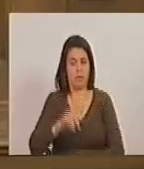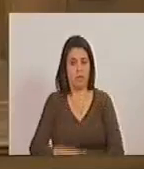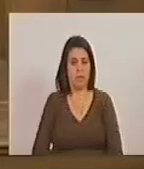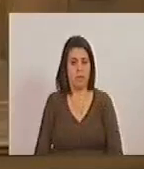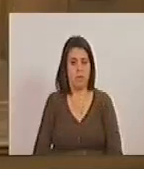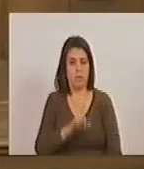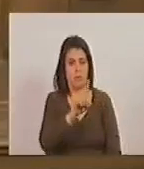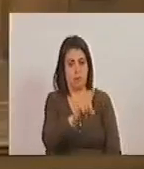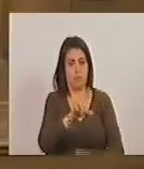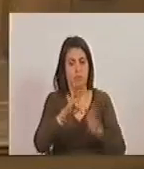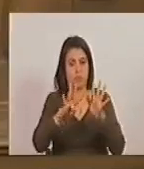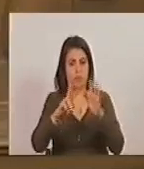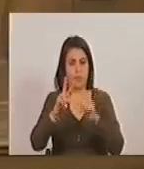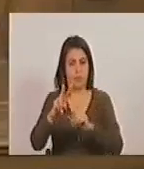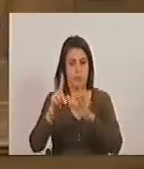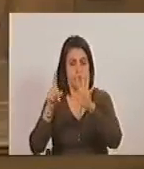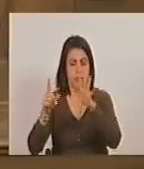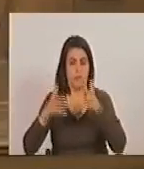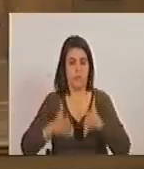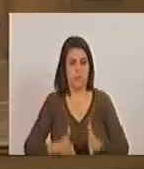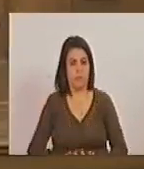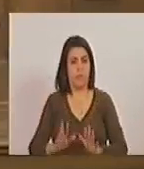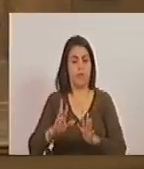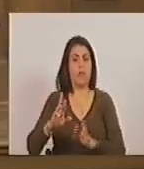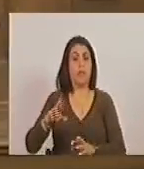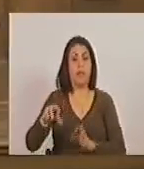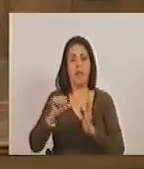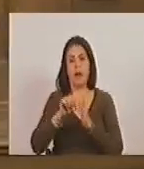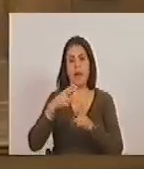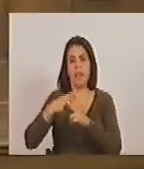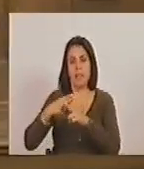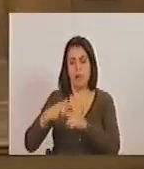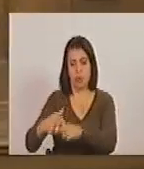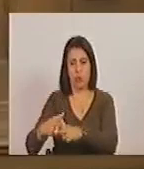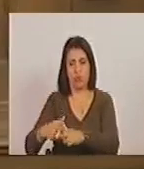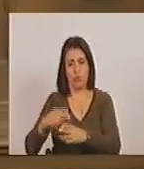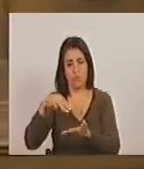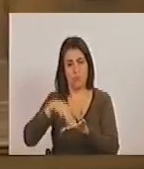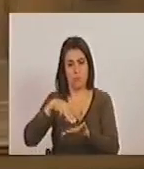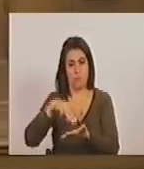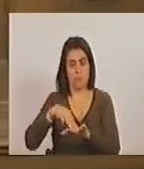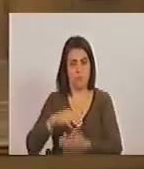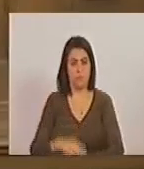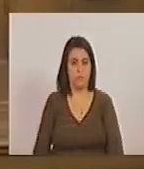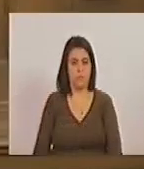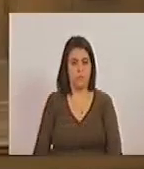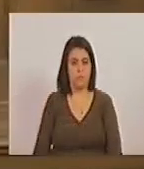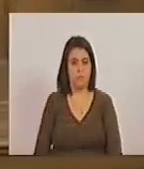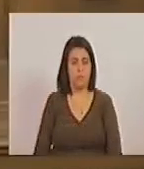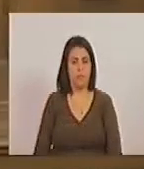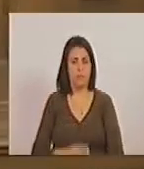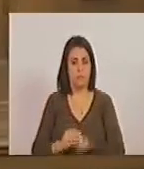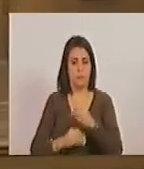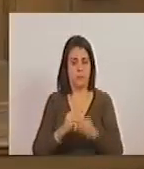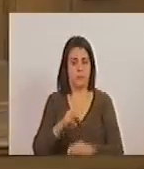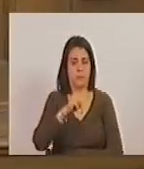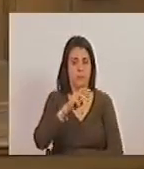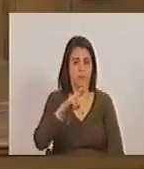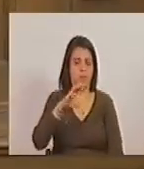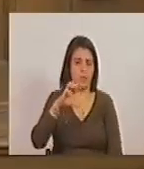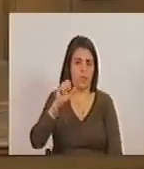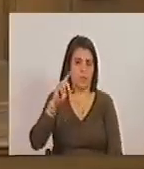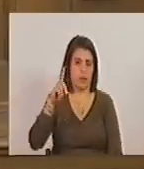de 1926 nace en Río Chico, Estado Miranda, Argelia Mercedes Laya